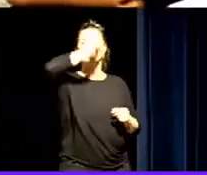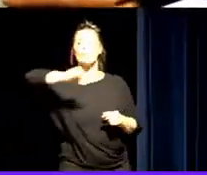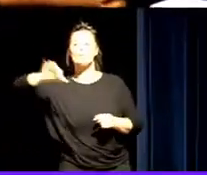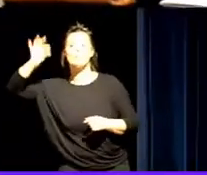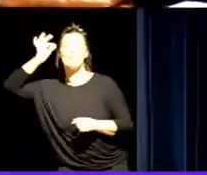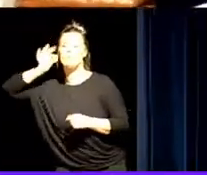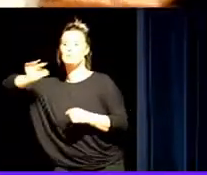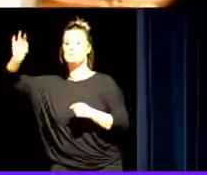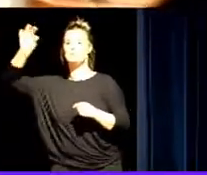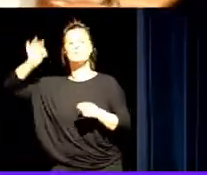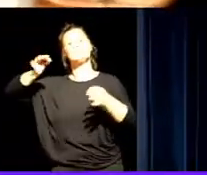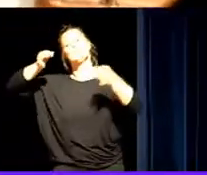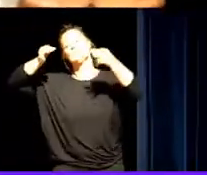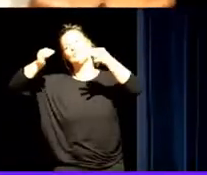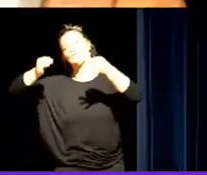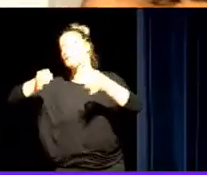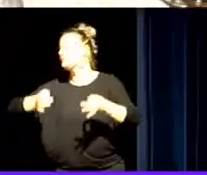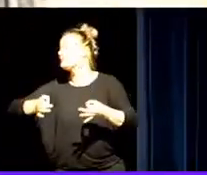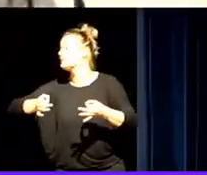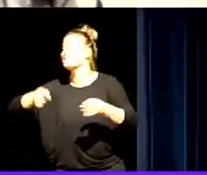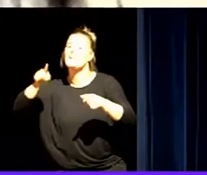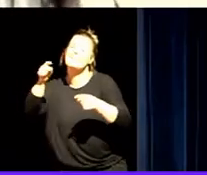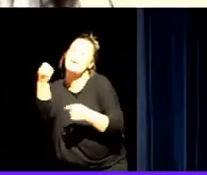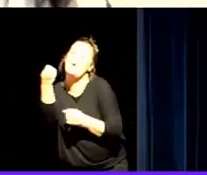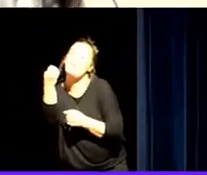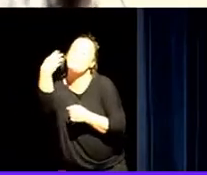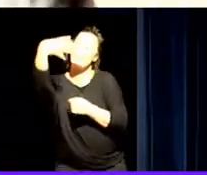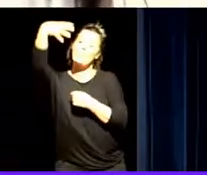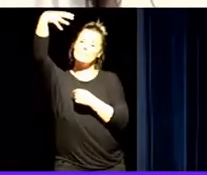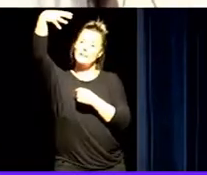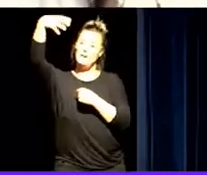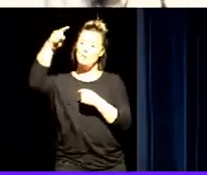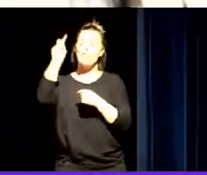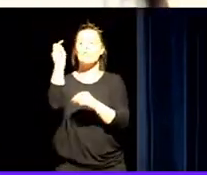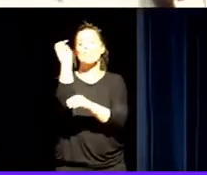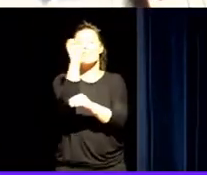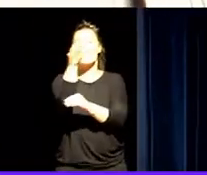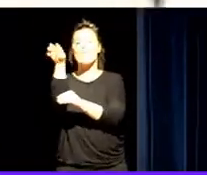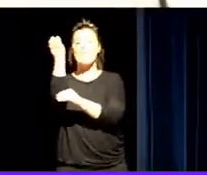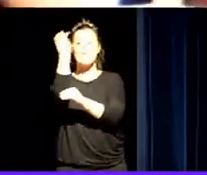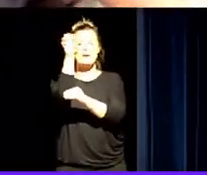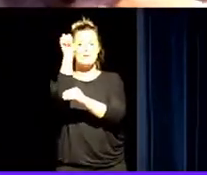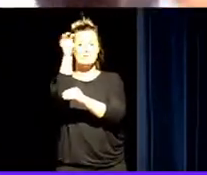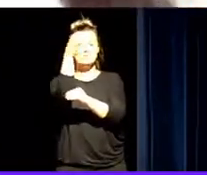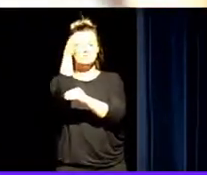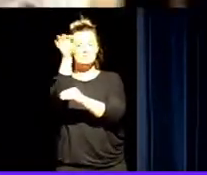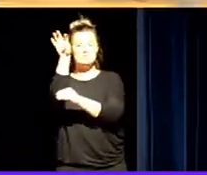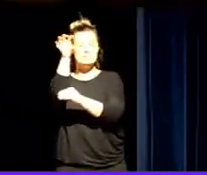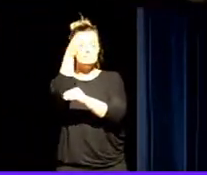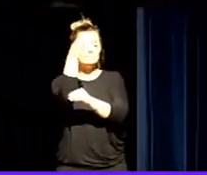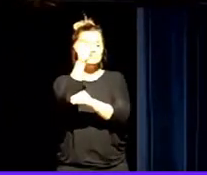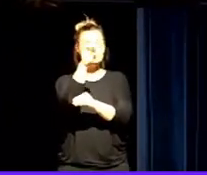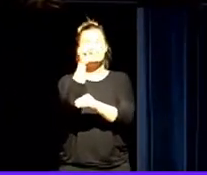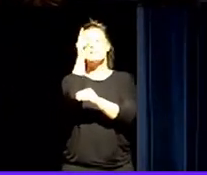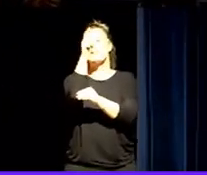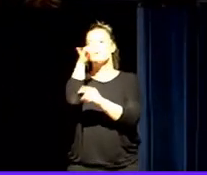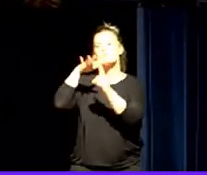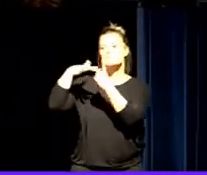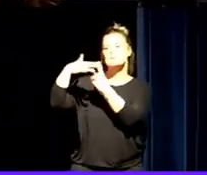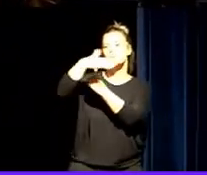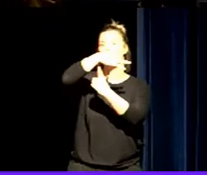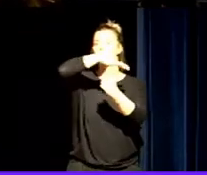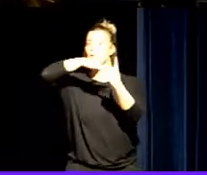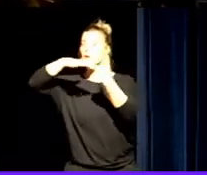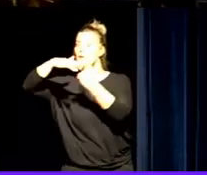vosotras sois así, esta lucecita, ¿no? Un faro de luz a veces en un entorno donde